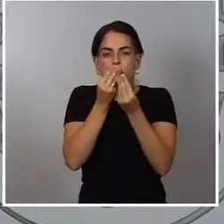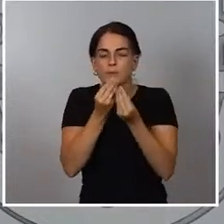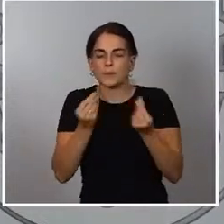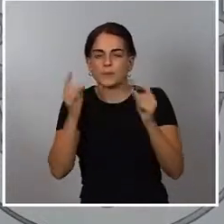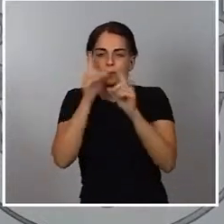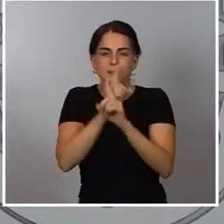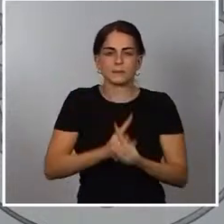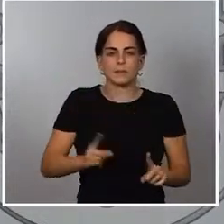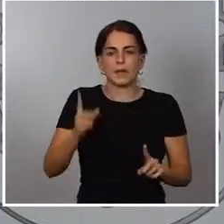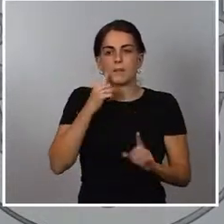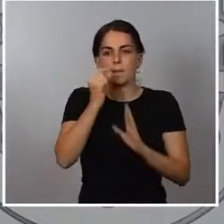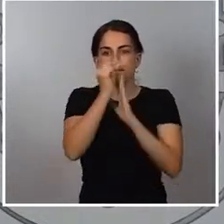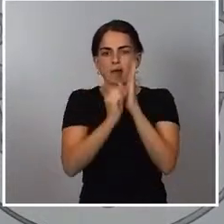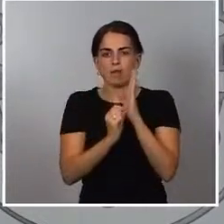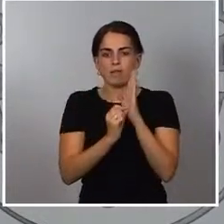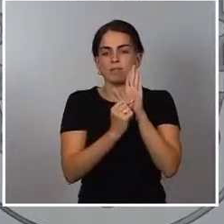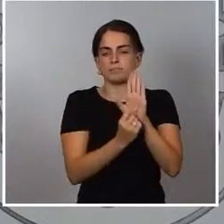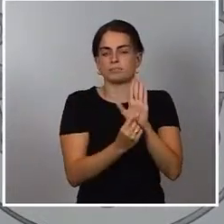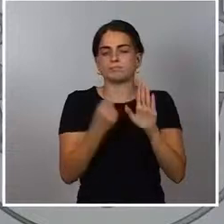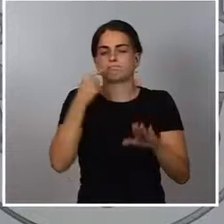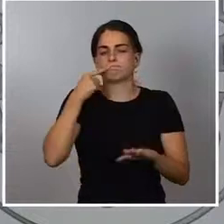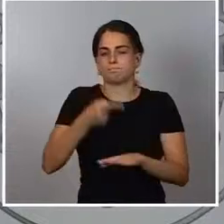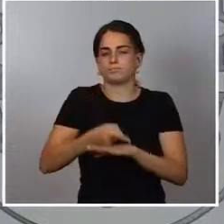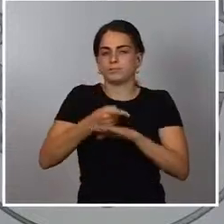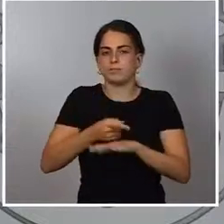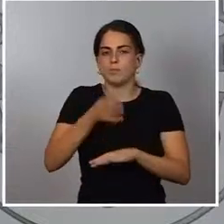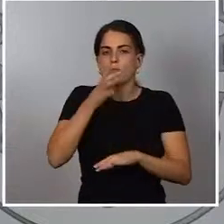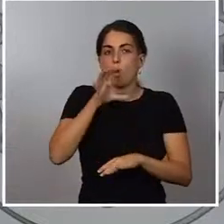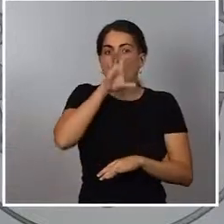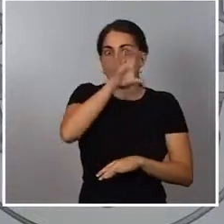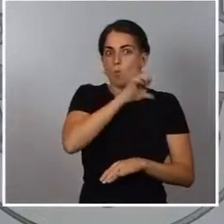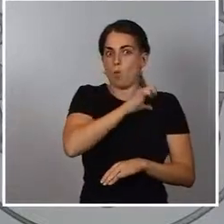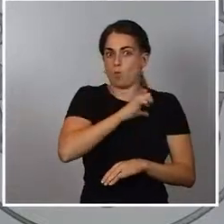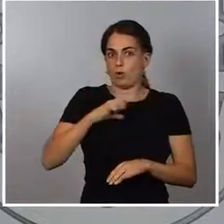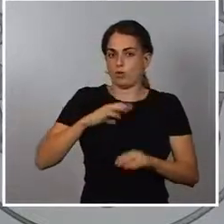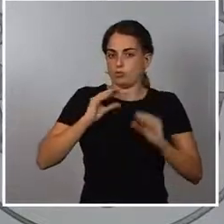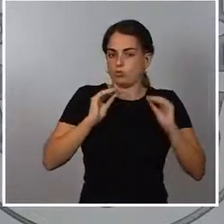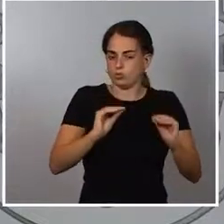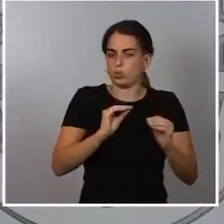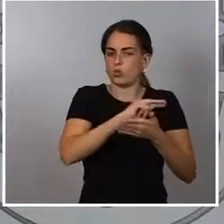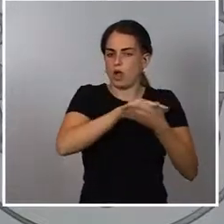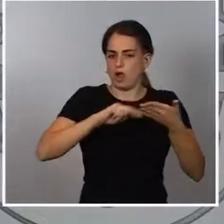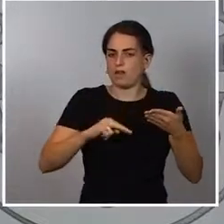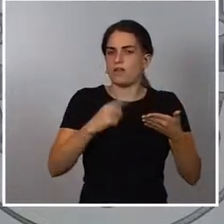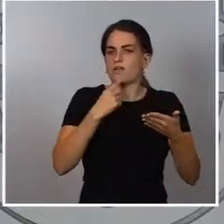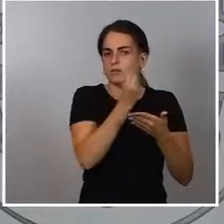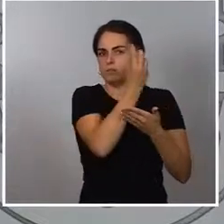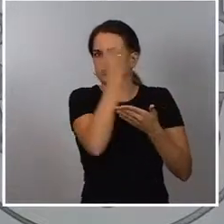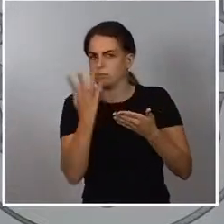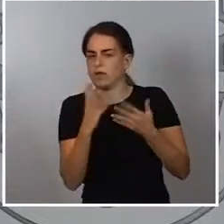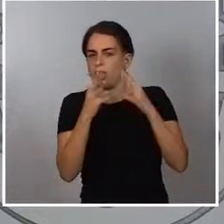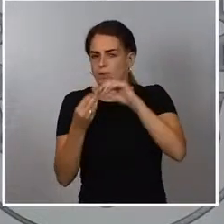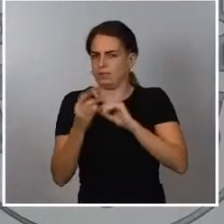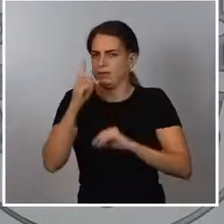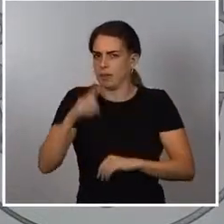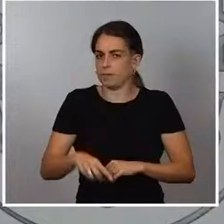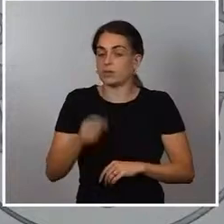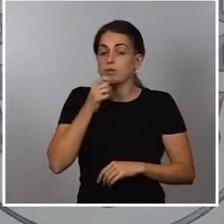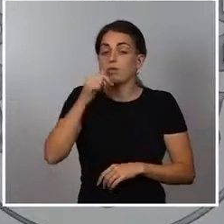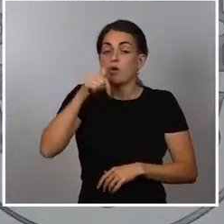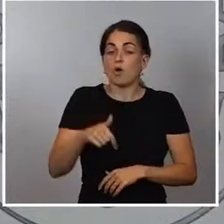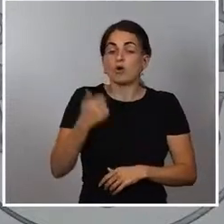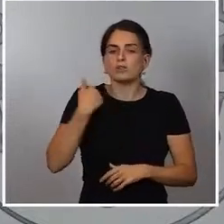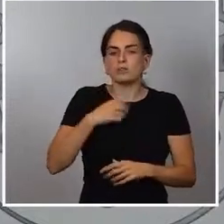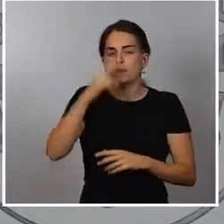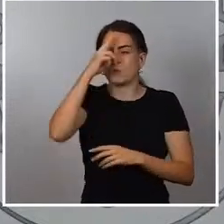como usted acaba de comentar la comunidad que gusta citado pero también otras tantas que la están tomando por tanto hoy digamos que hemos compartido preocupación y